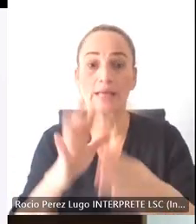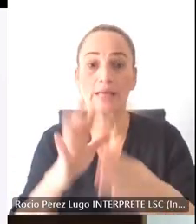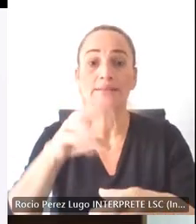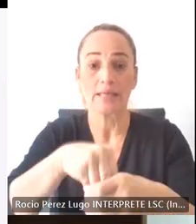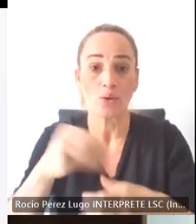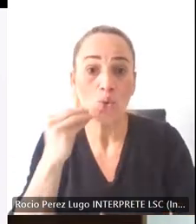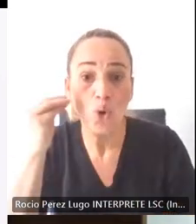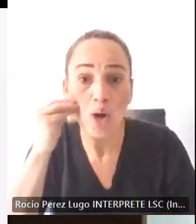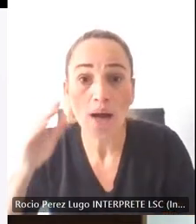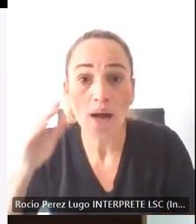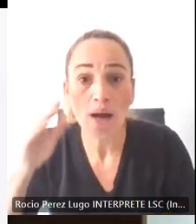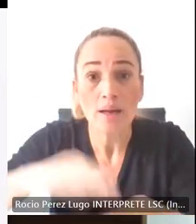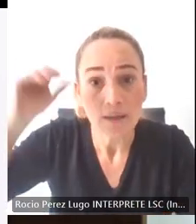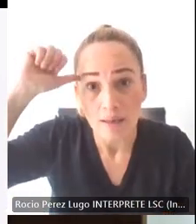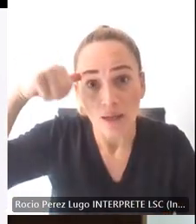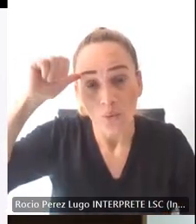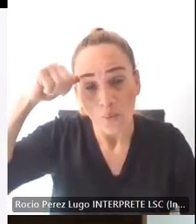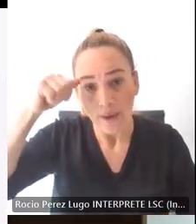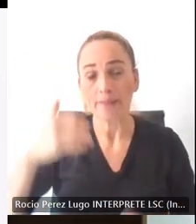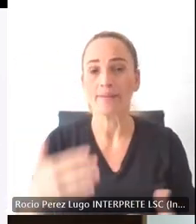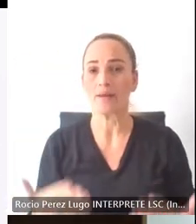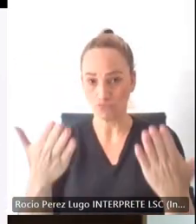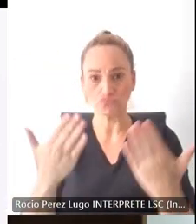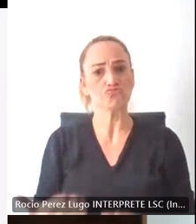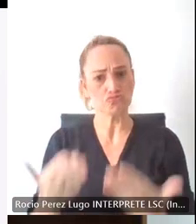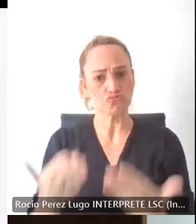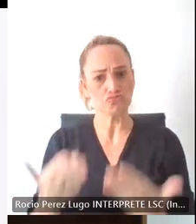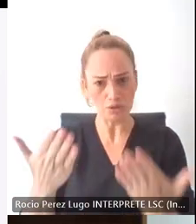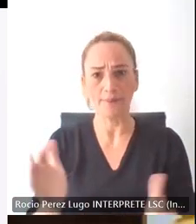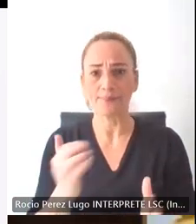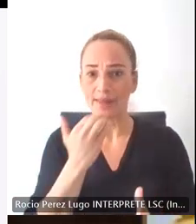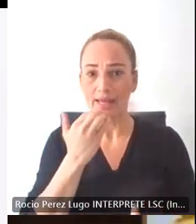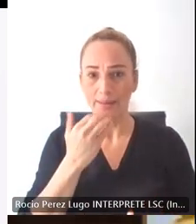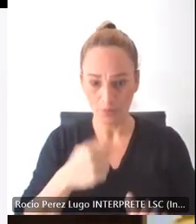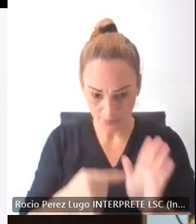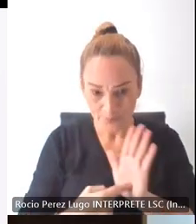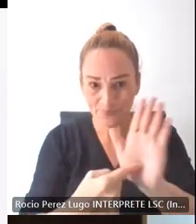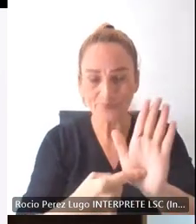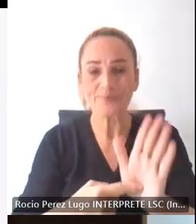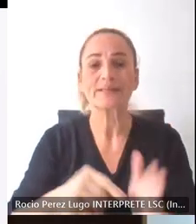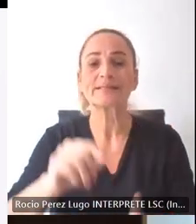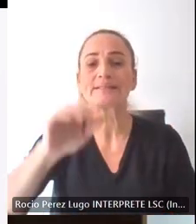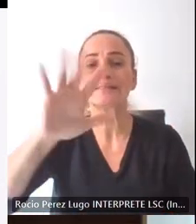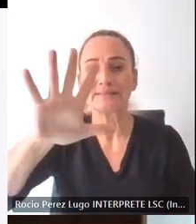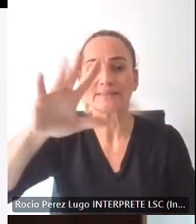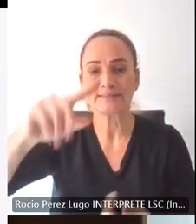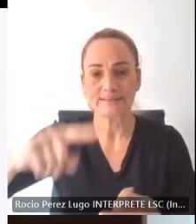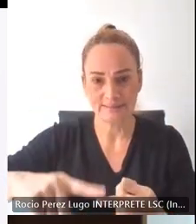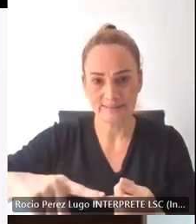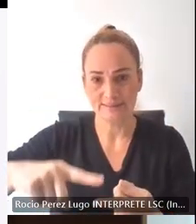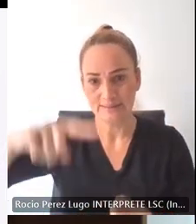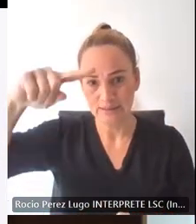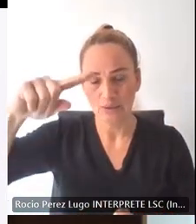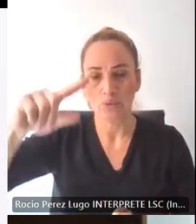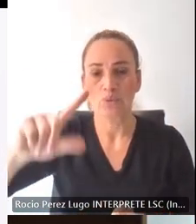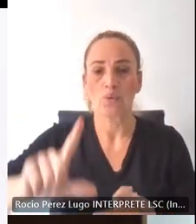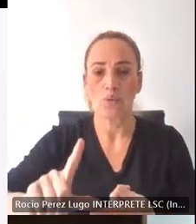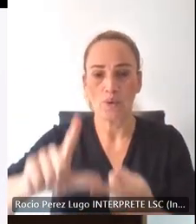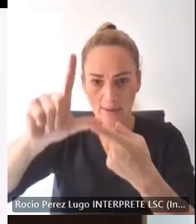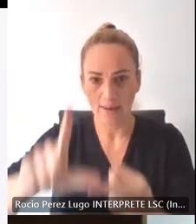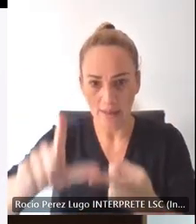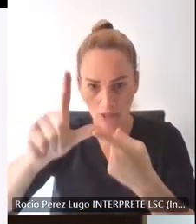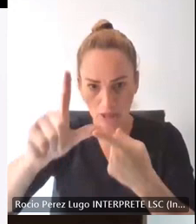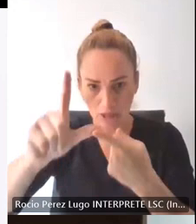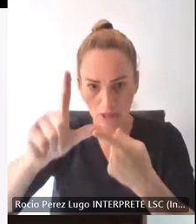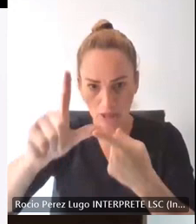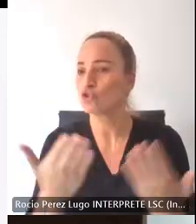importante recordar que este nos puede llegar a servir. Uno como el que tengo acá, uno de 5 libras, puede ser bastante útil, pero también identificar